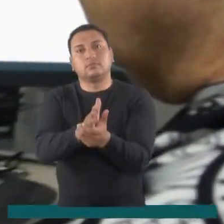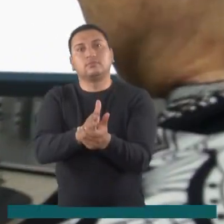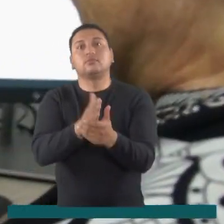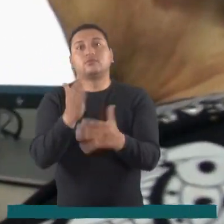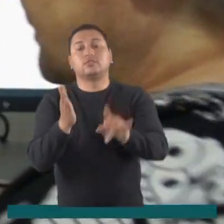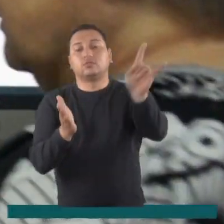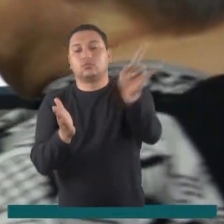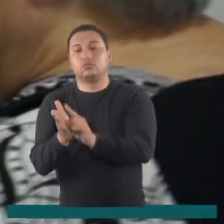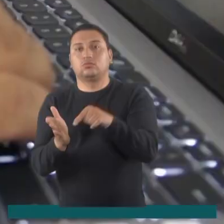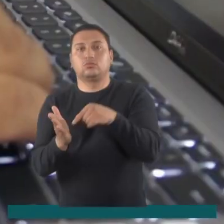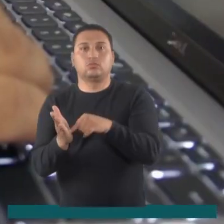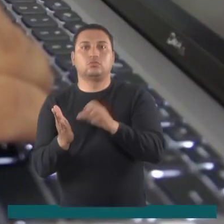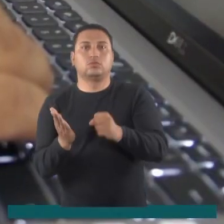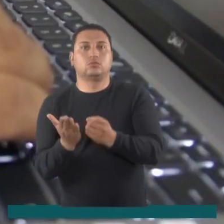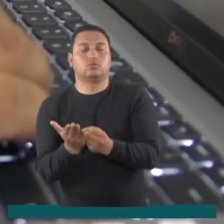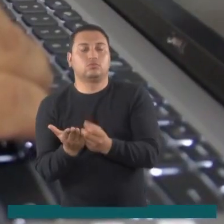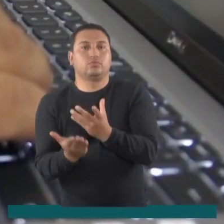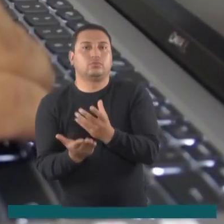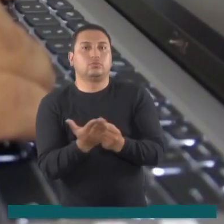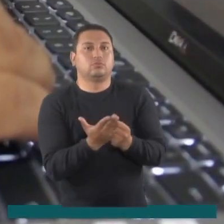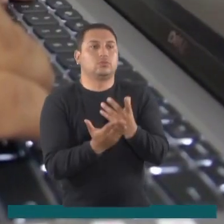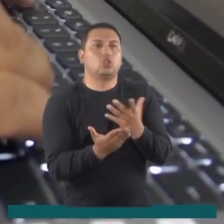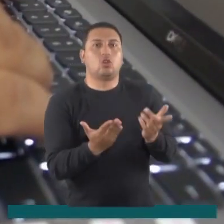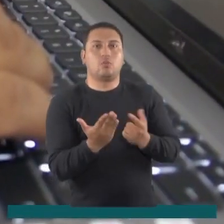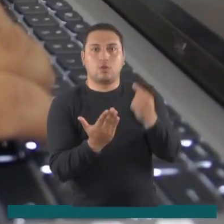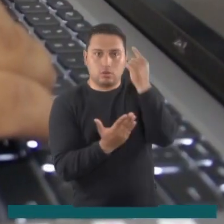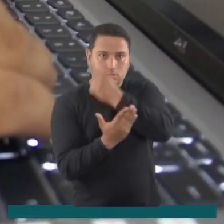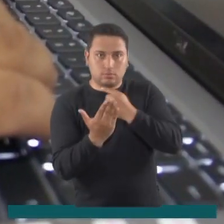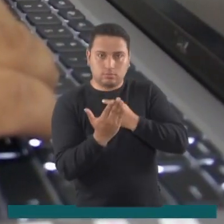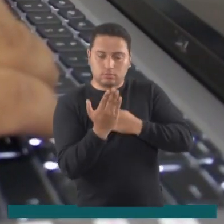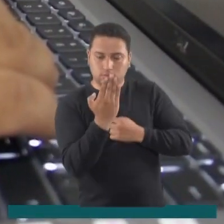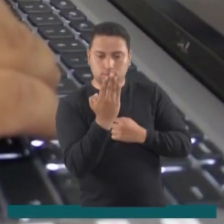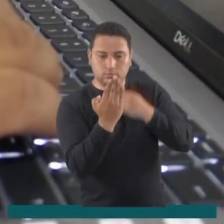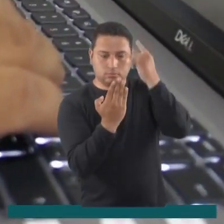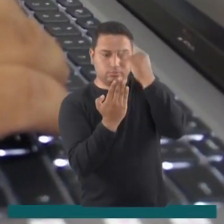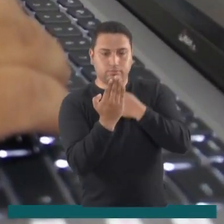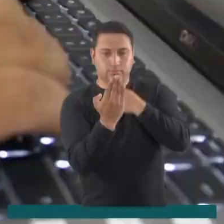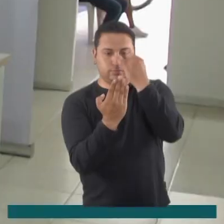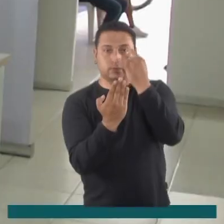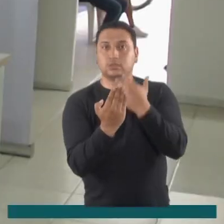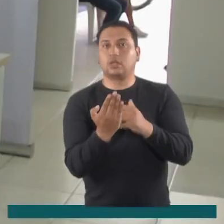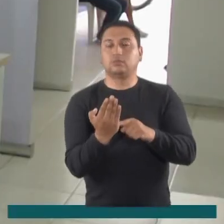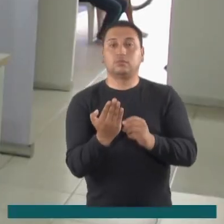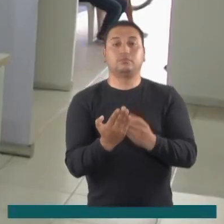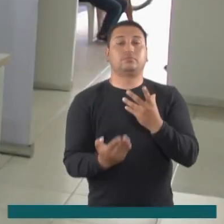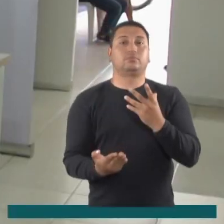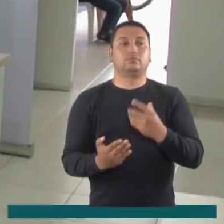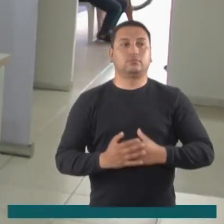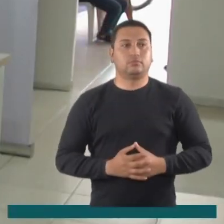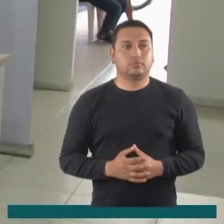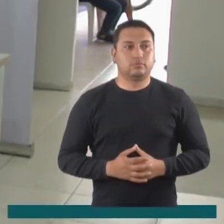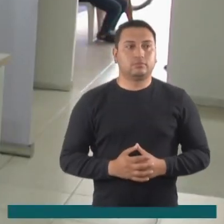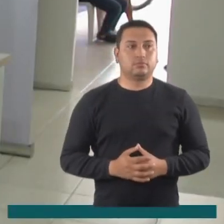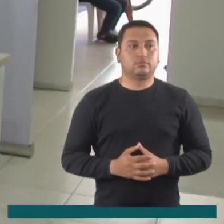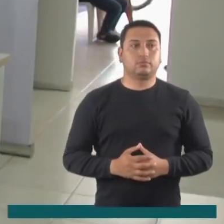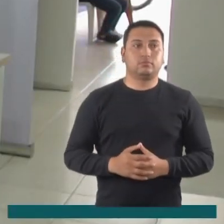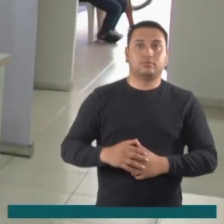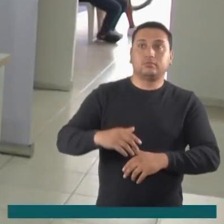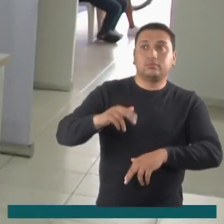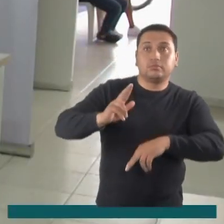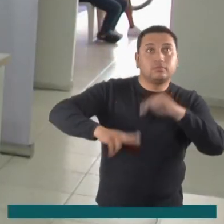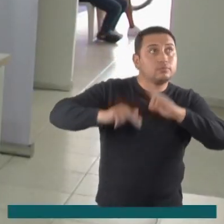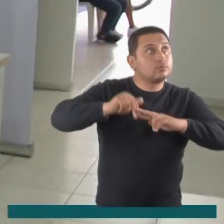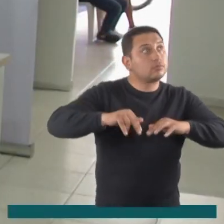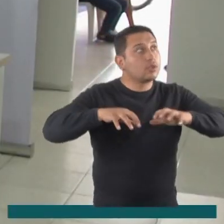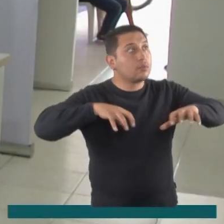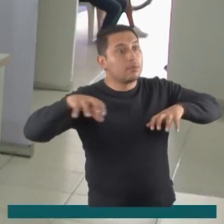y la aplicación en los dispositivos móviles se podrá activar por medio de biometría facial. Recordemos que los principales beneficios de la